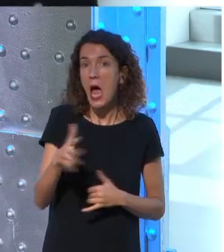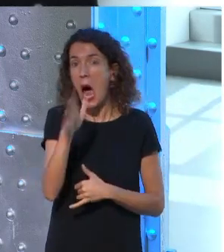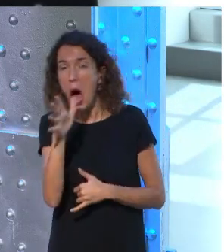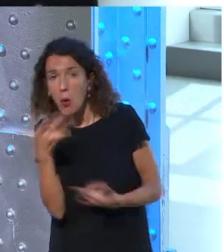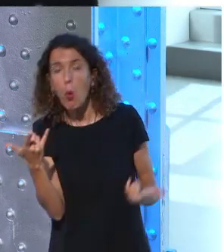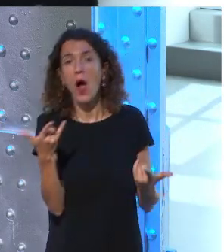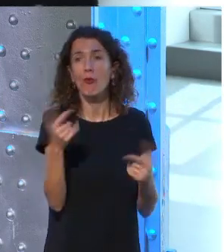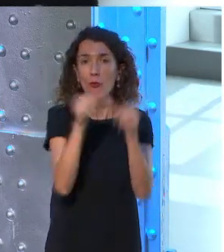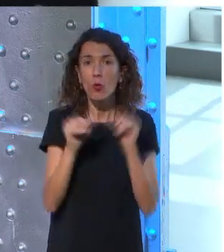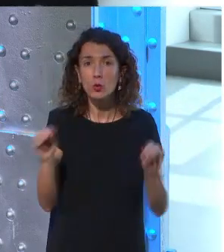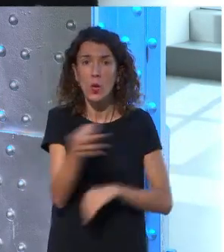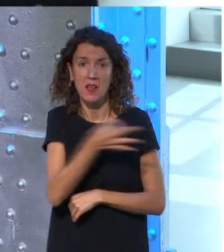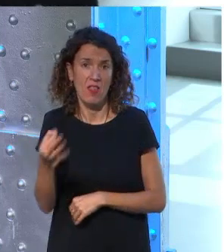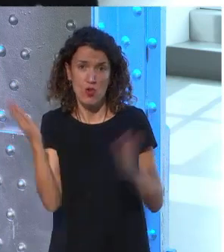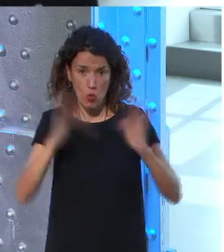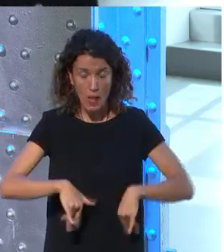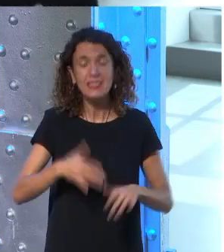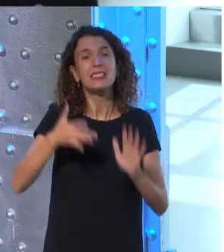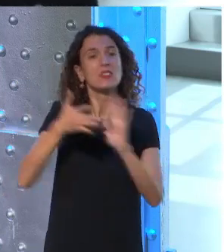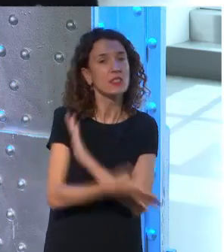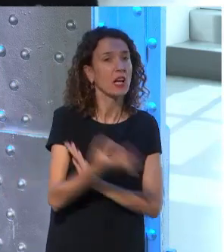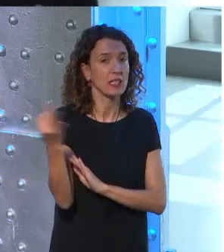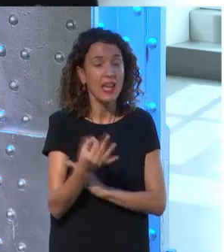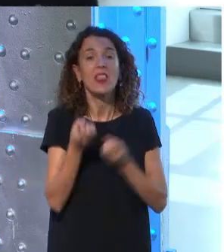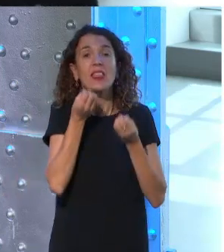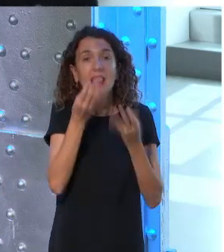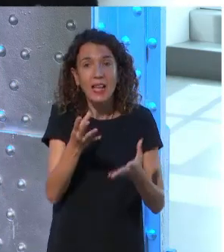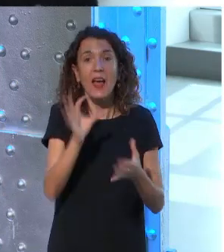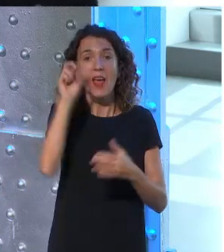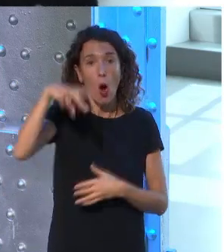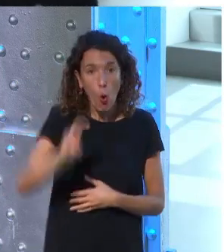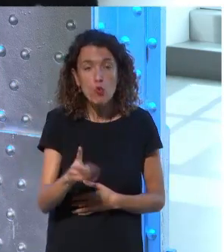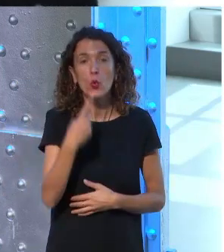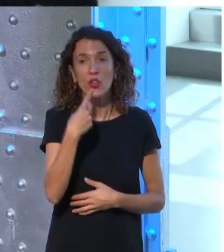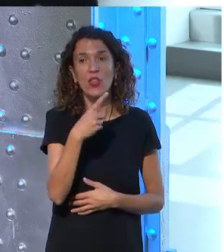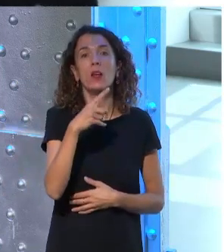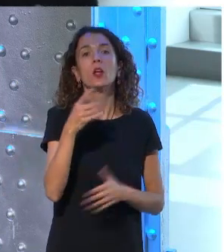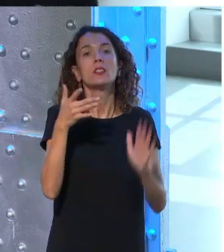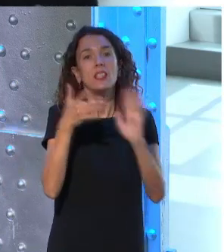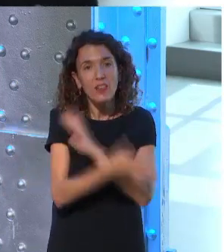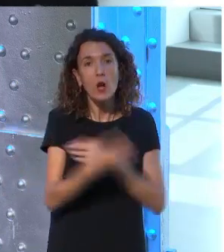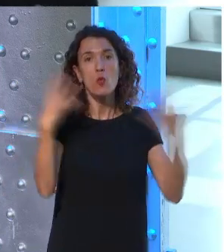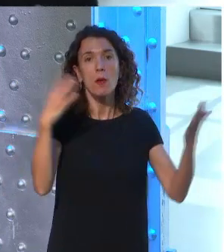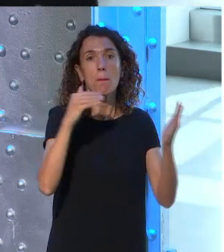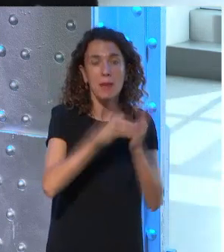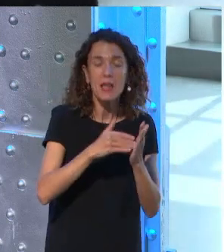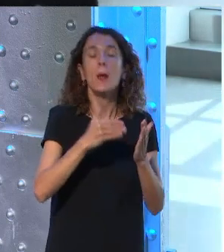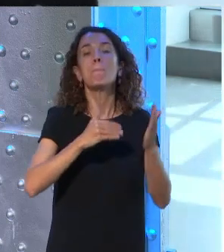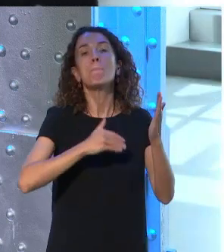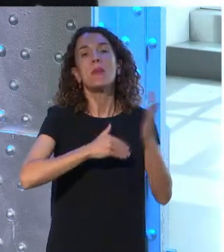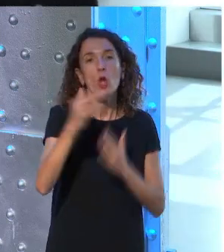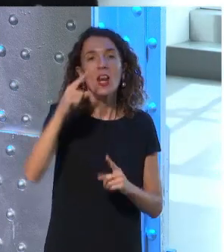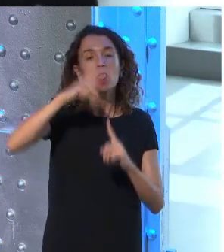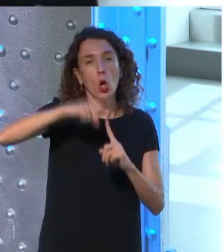agua, de una manera eficiente. Y eso significa, según datos de Naciones Unidas, alrededor de 9.000 millones de toneladas